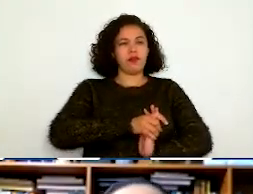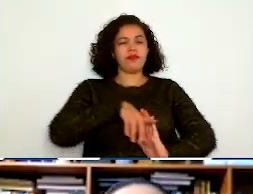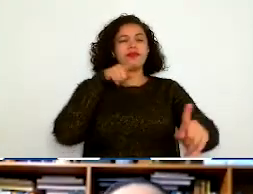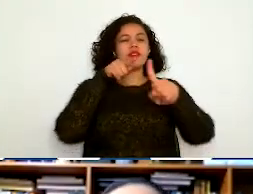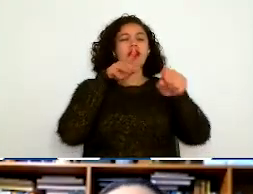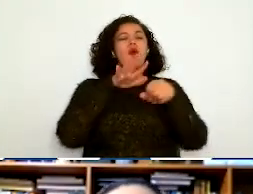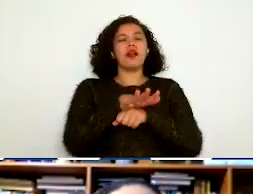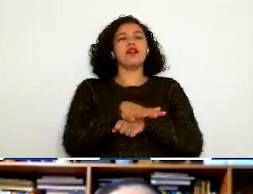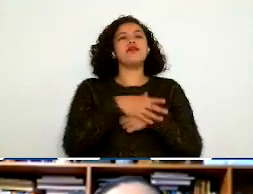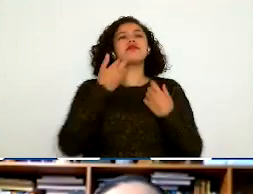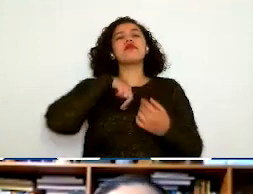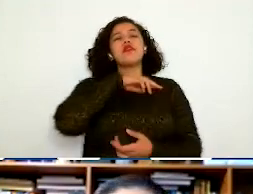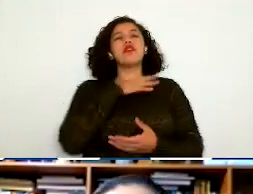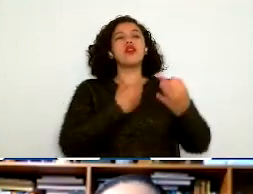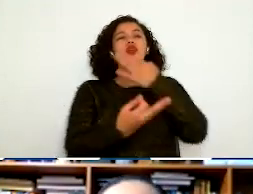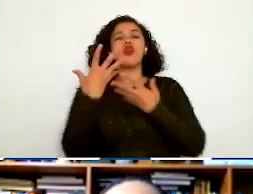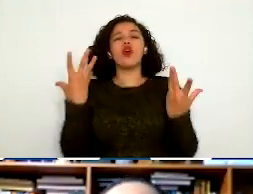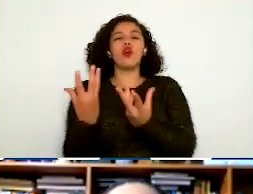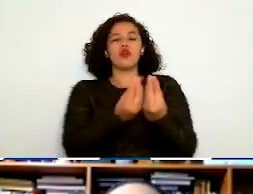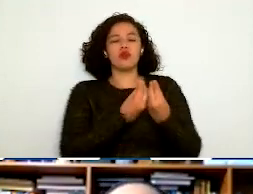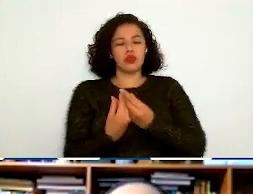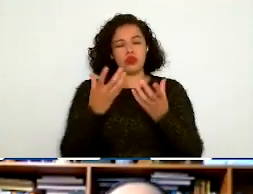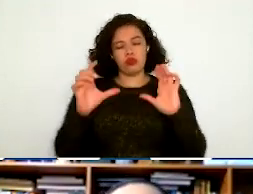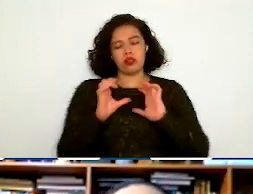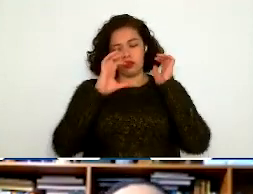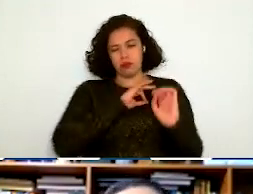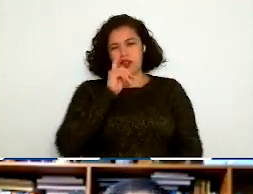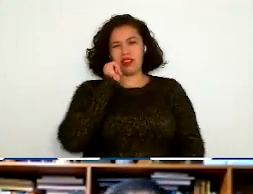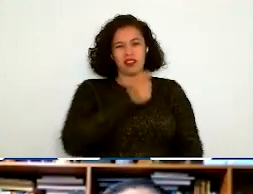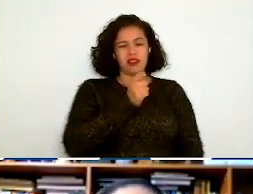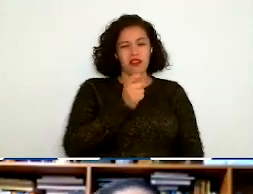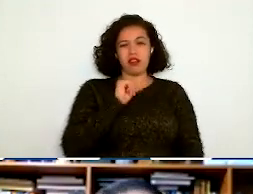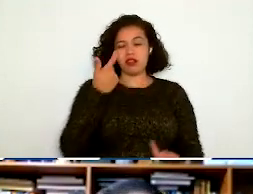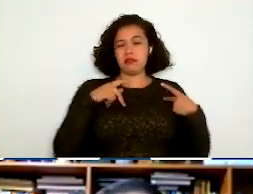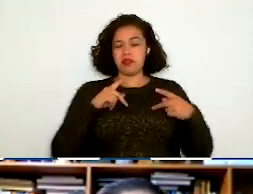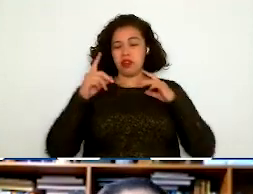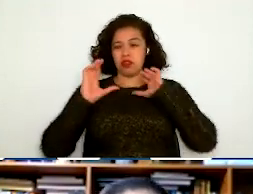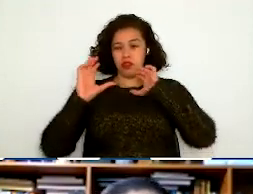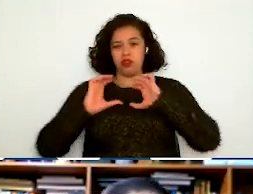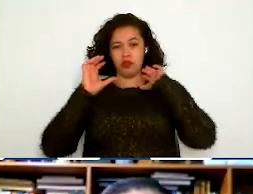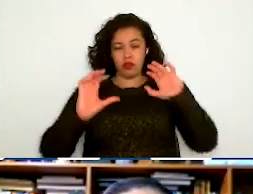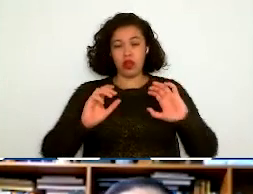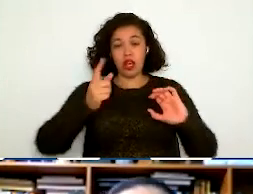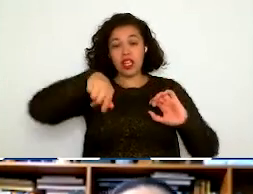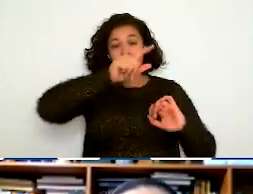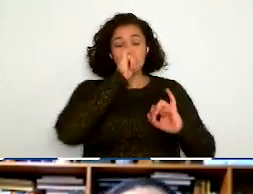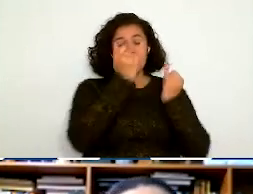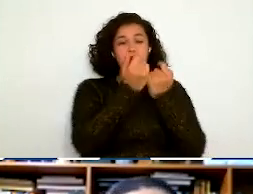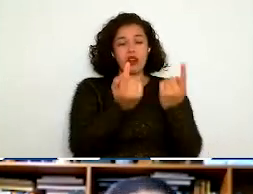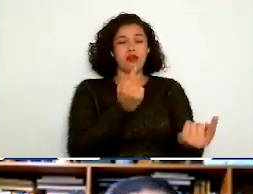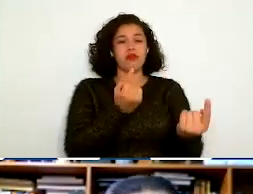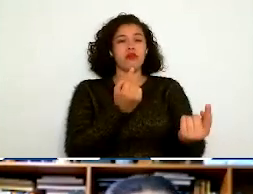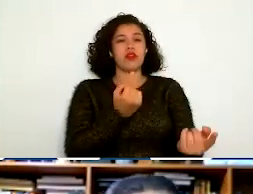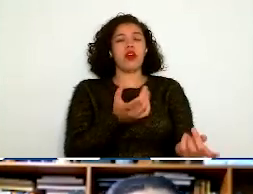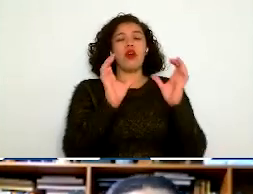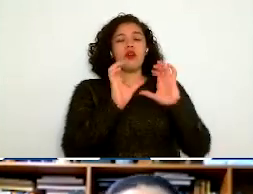nosotros podamos cuidarnos entre todos. ¿Esto qué significa? Cuidamos a los demás y los demás nos cuidan a nosotros. Entonces, hablar de